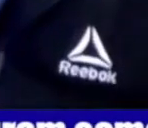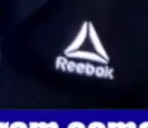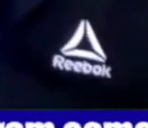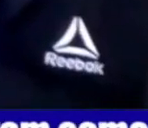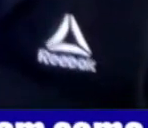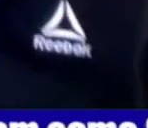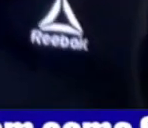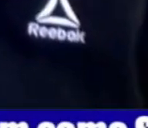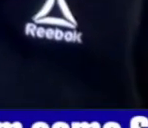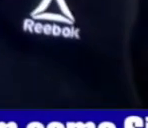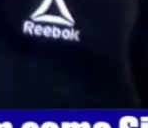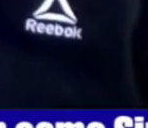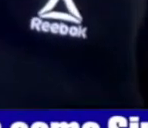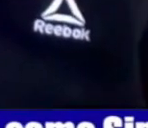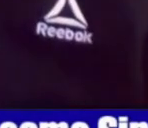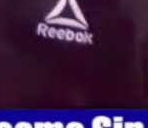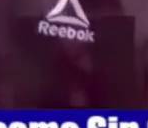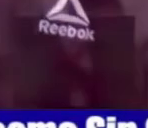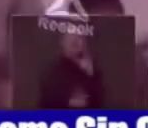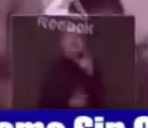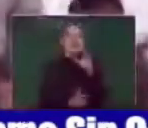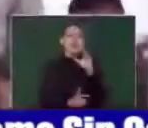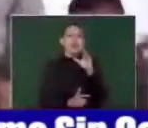desde el periodismo,